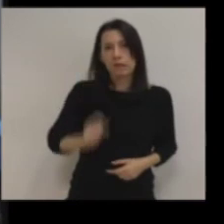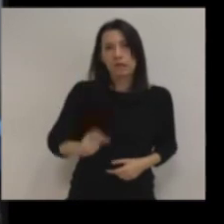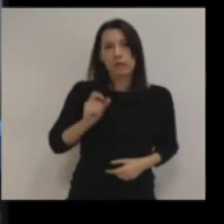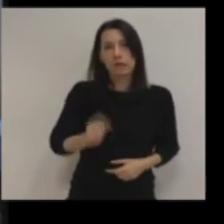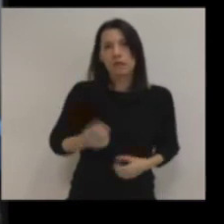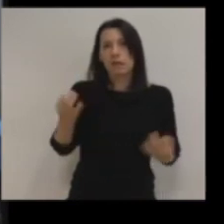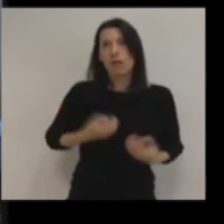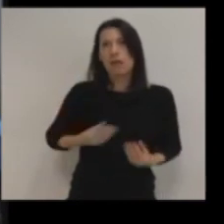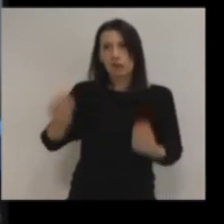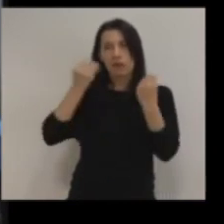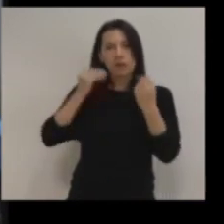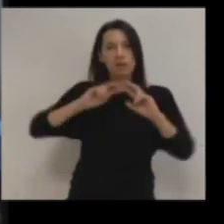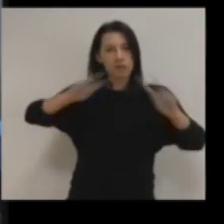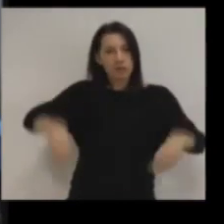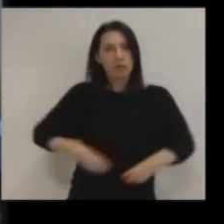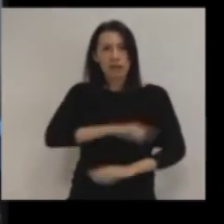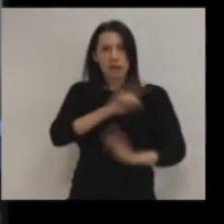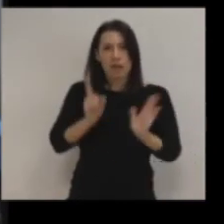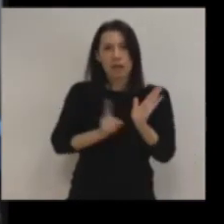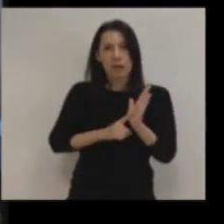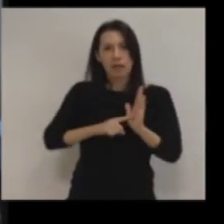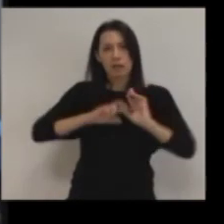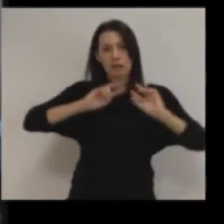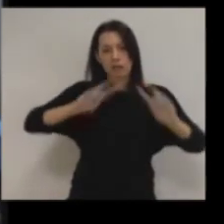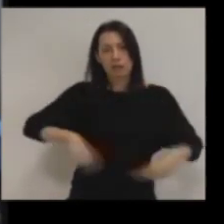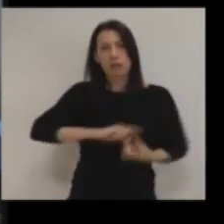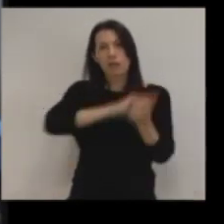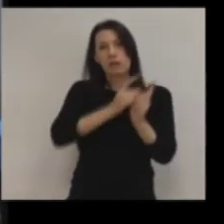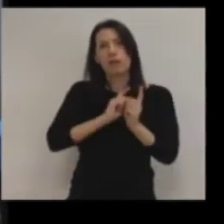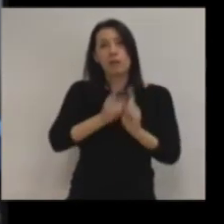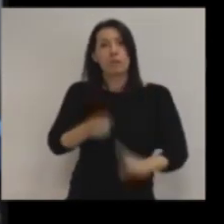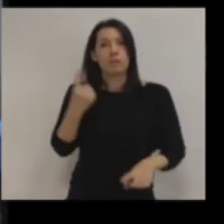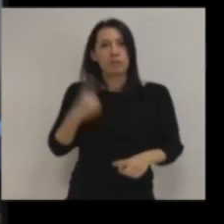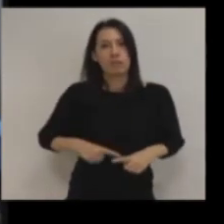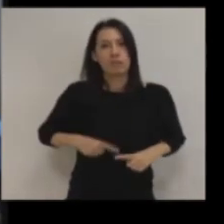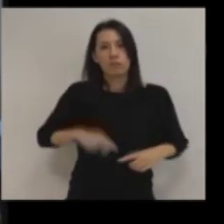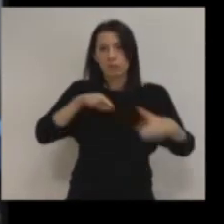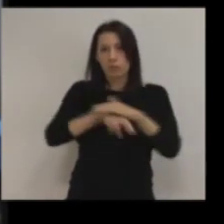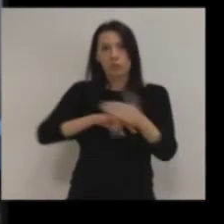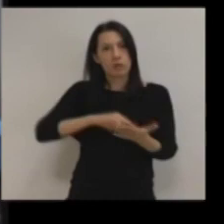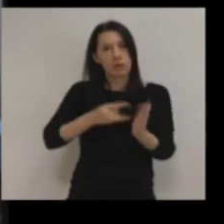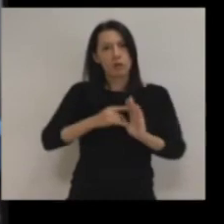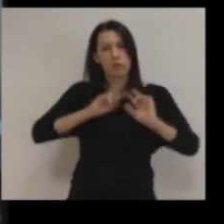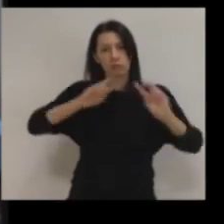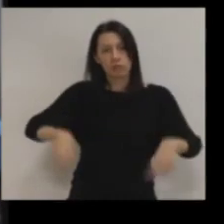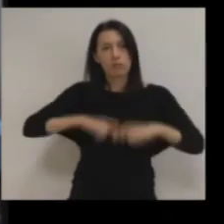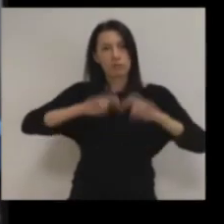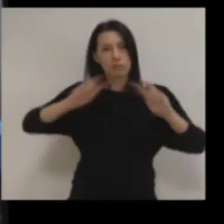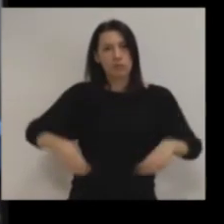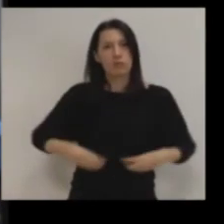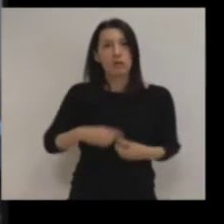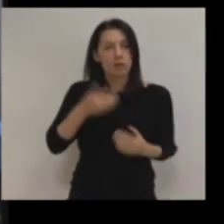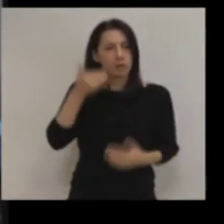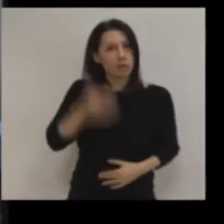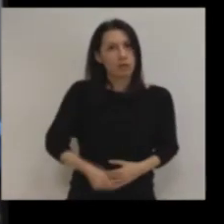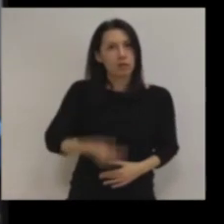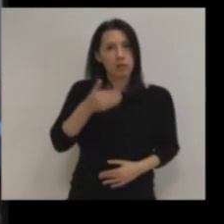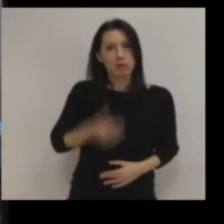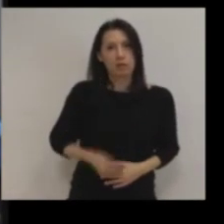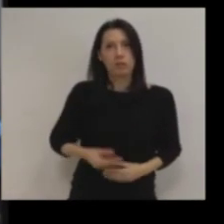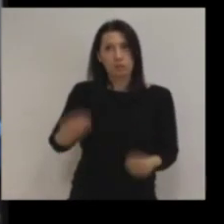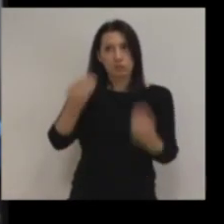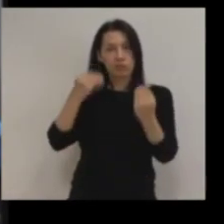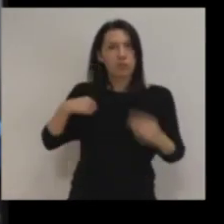estar reciclando, las leyes van cambiando y los elementos tecnológicos van cambiando. Creo que es importantísimo estar al día de todo esto